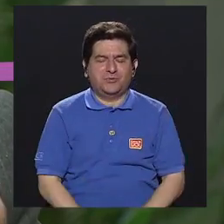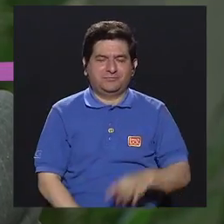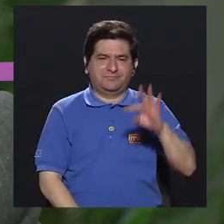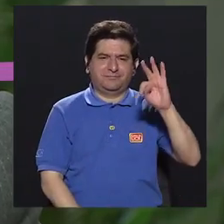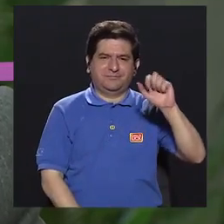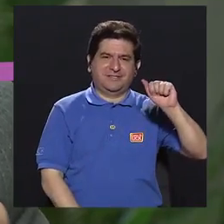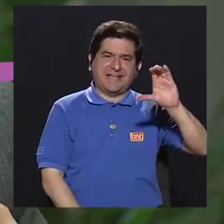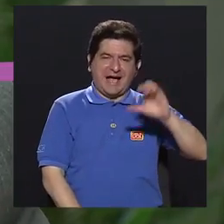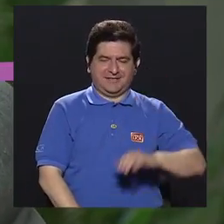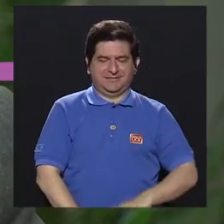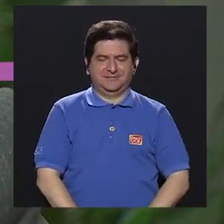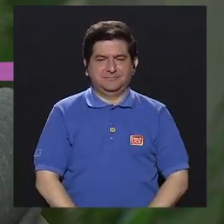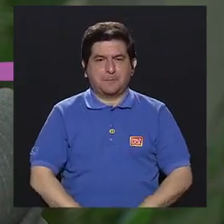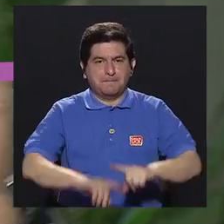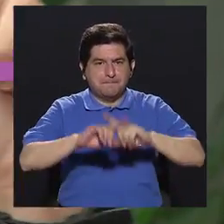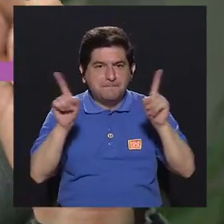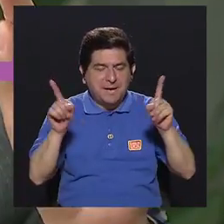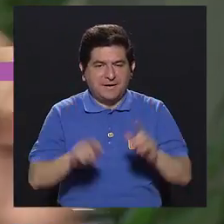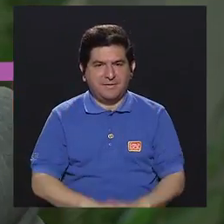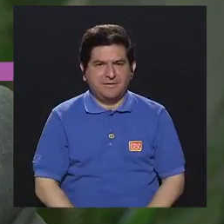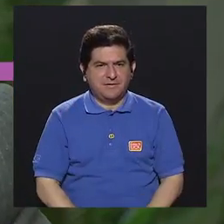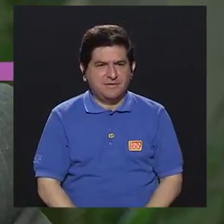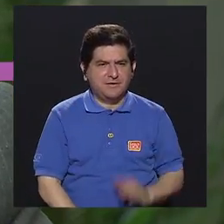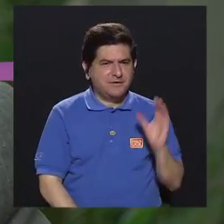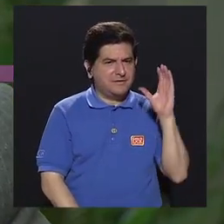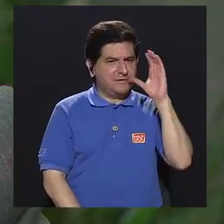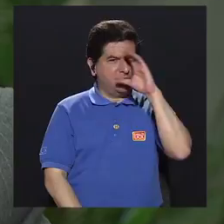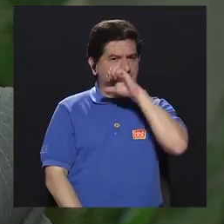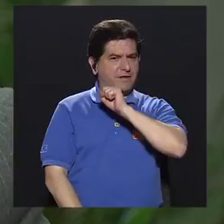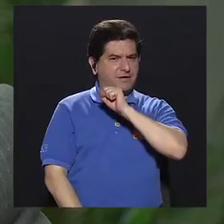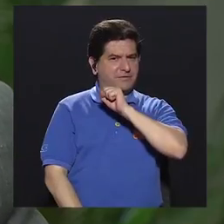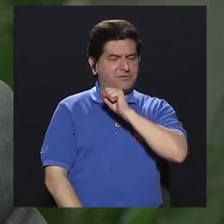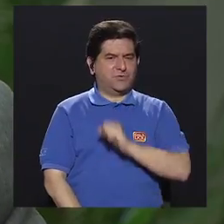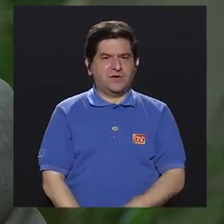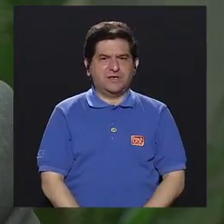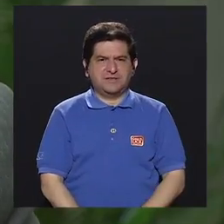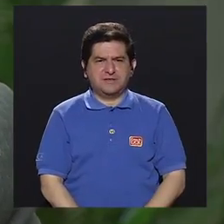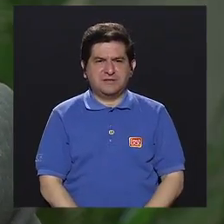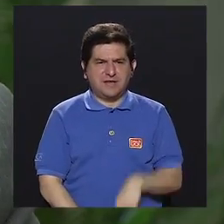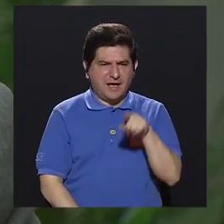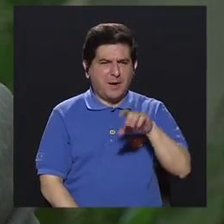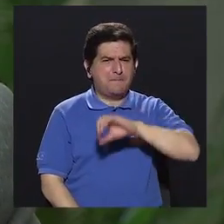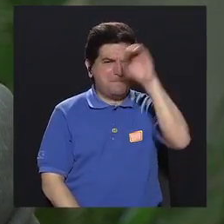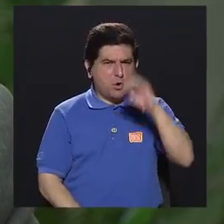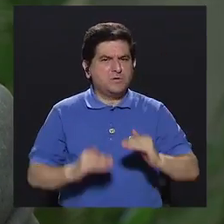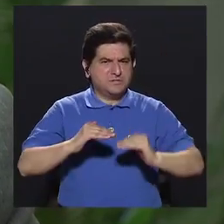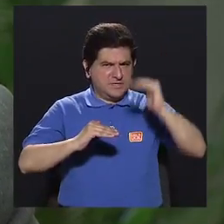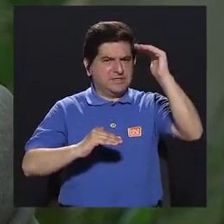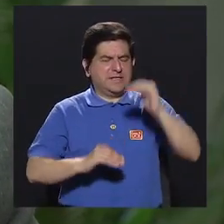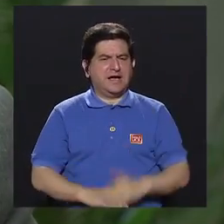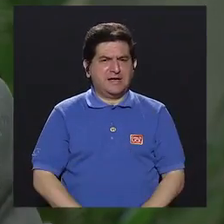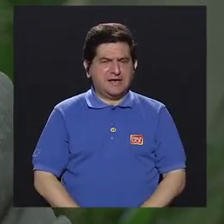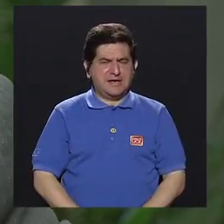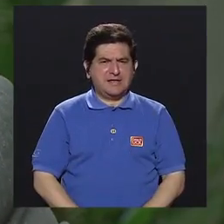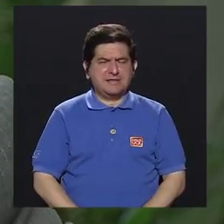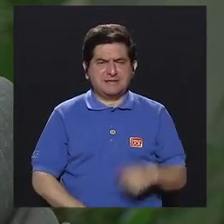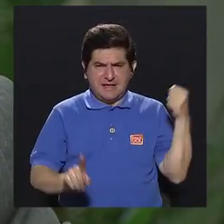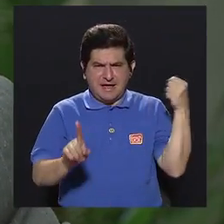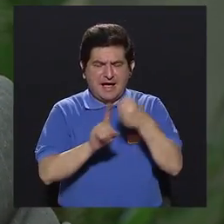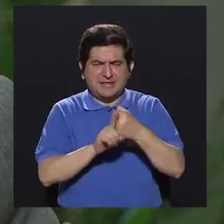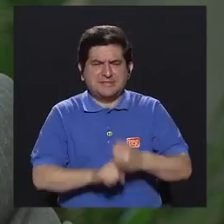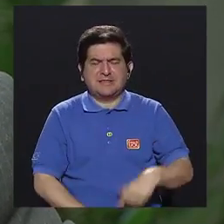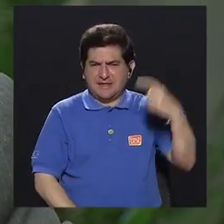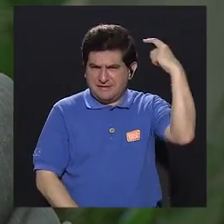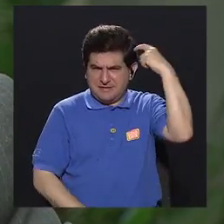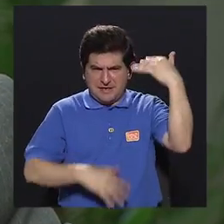medio de un TAC. Pero el reconocer si tiene o si hay altas probabilidades de que realmente sea un accidente